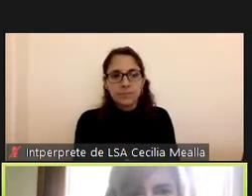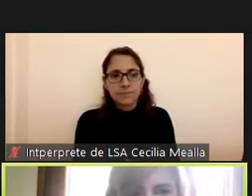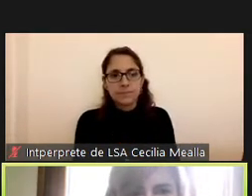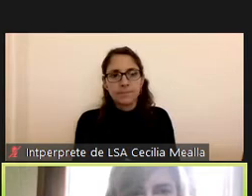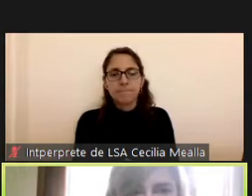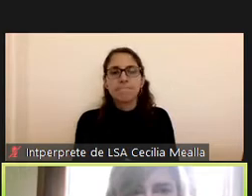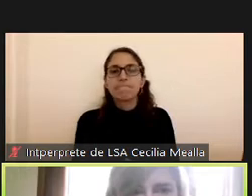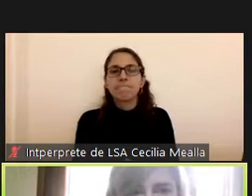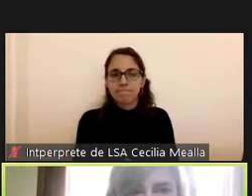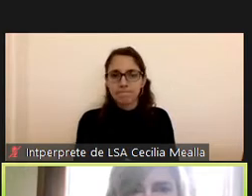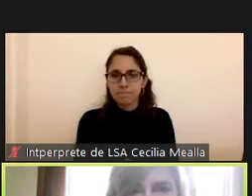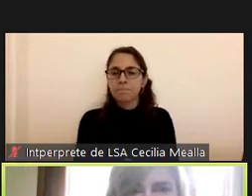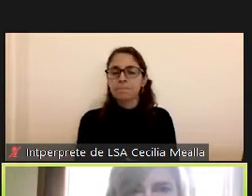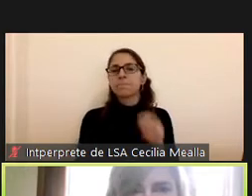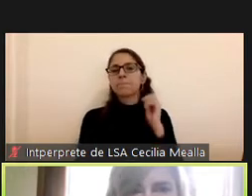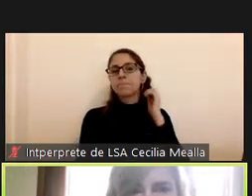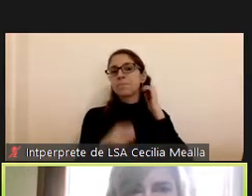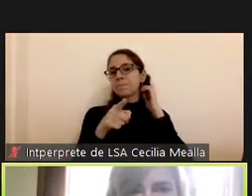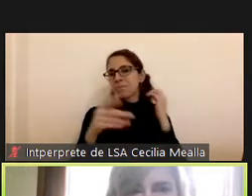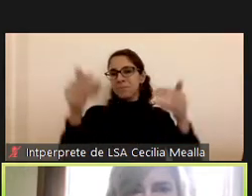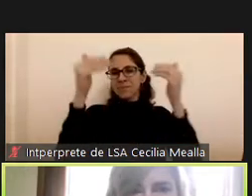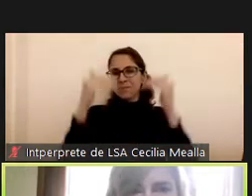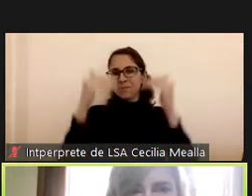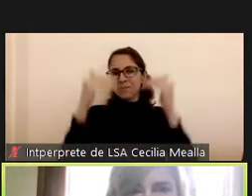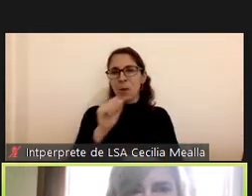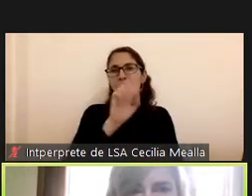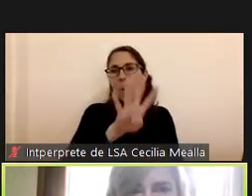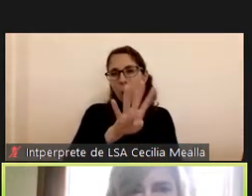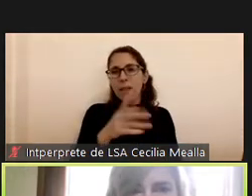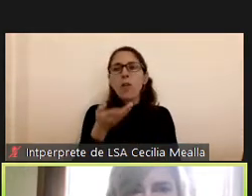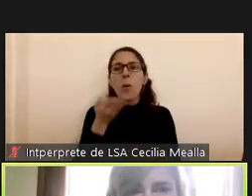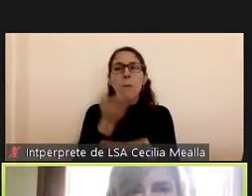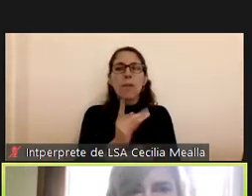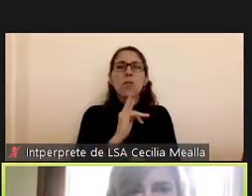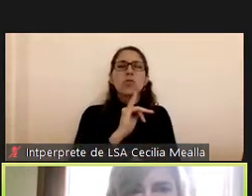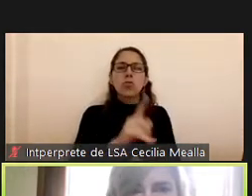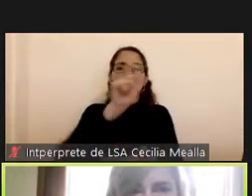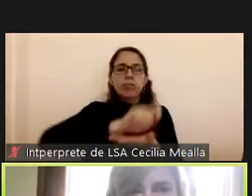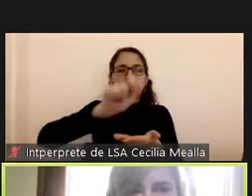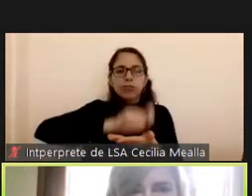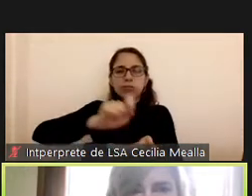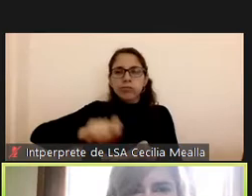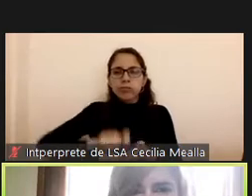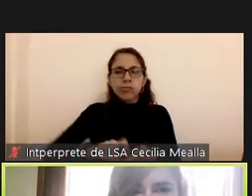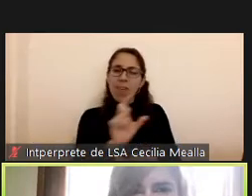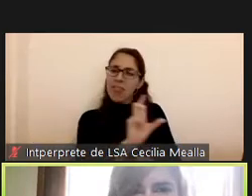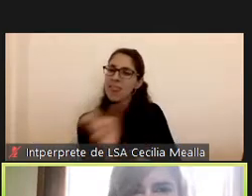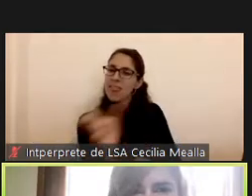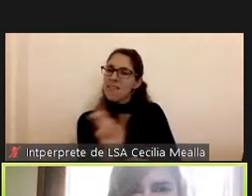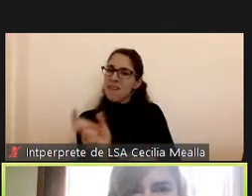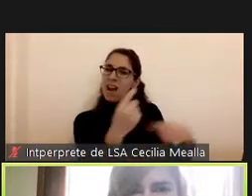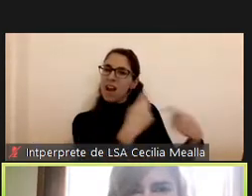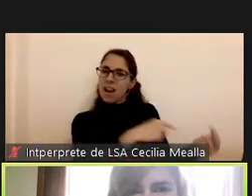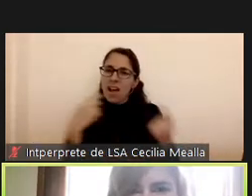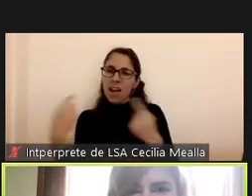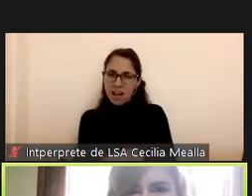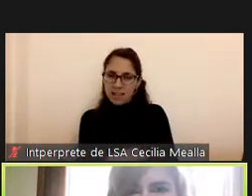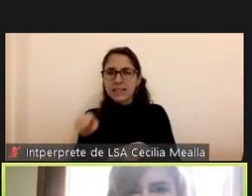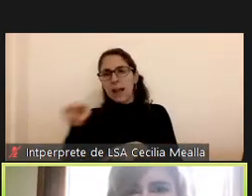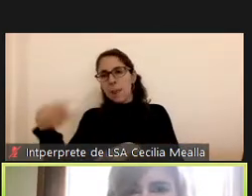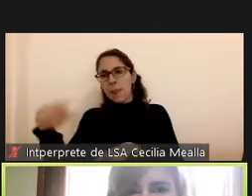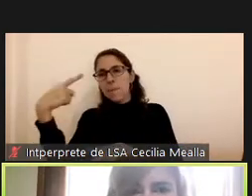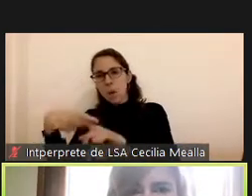Bueno, después acá ven, describa las diferencias estructurales de ambos tipos de pared, gram positivas y